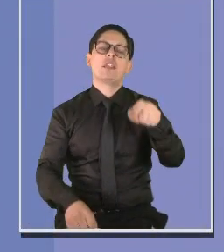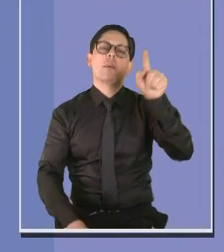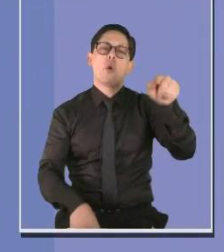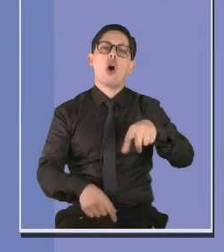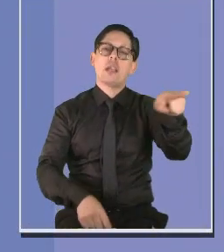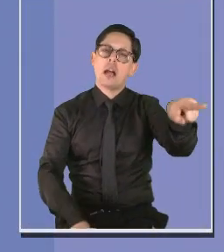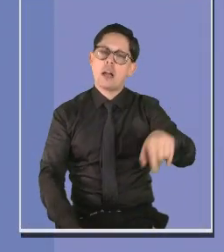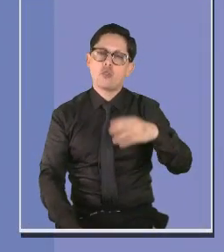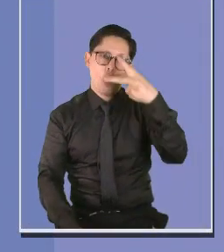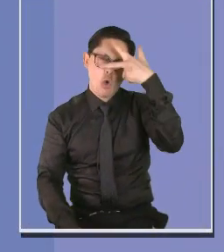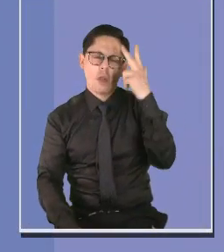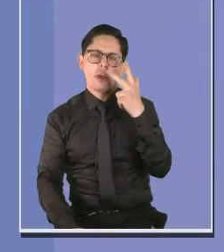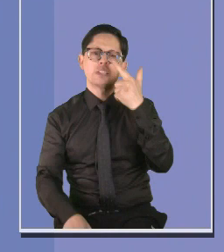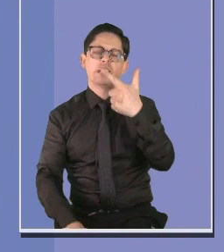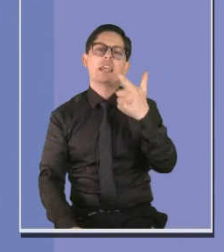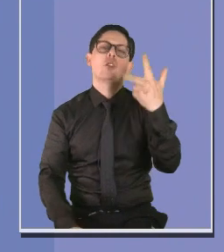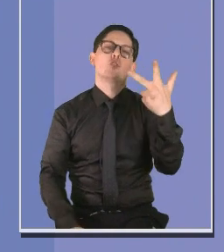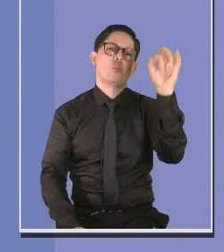coquimbo